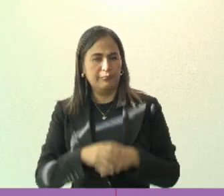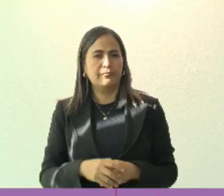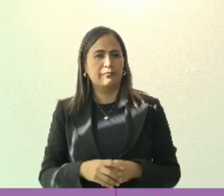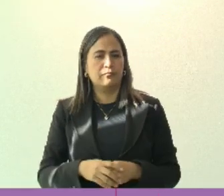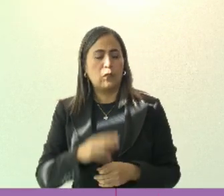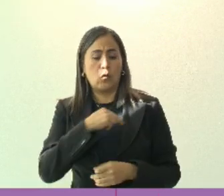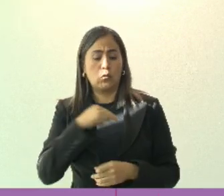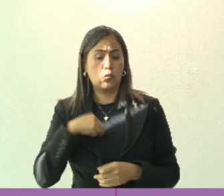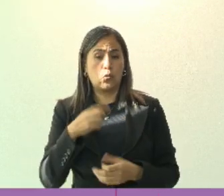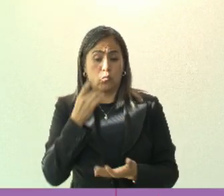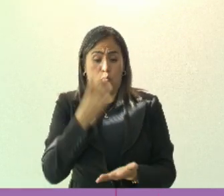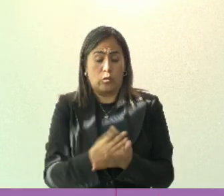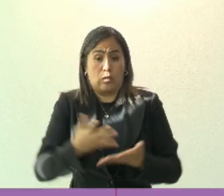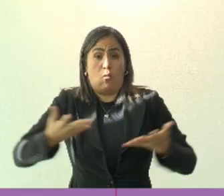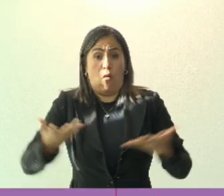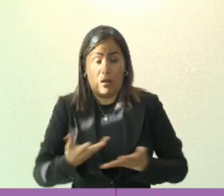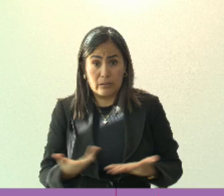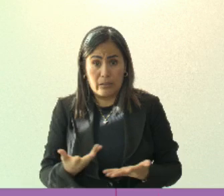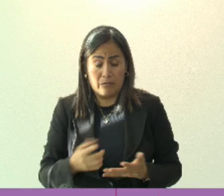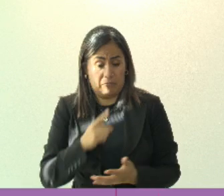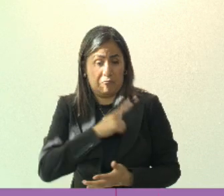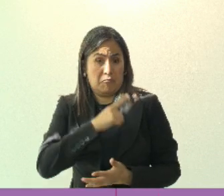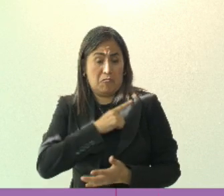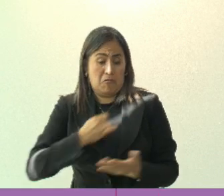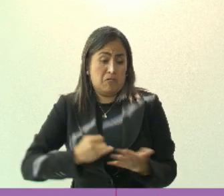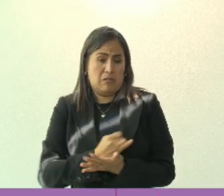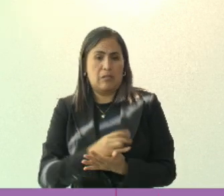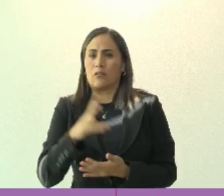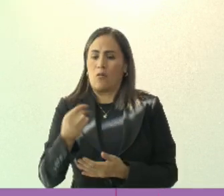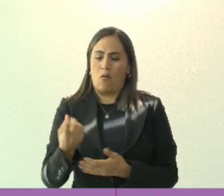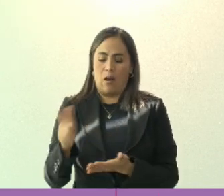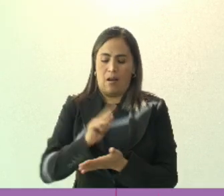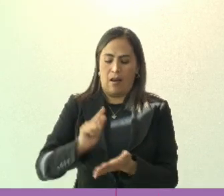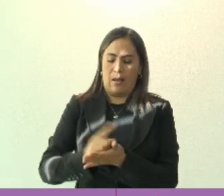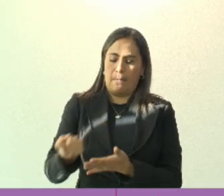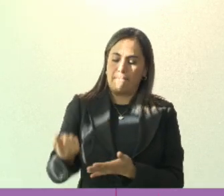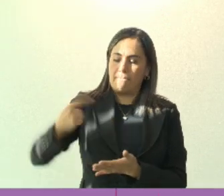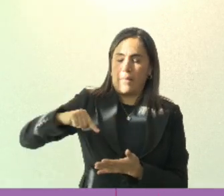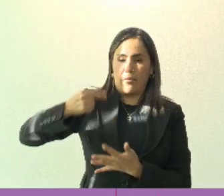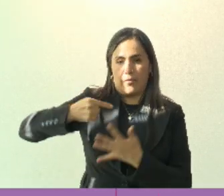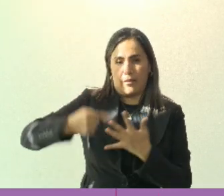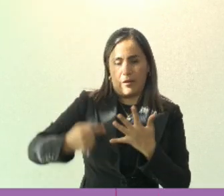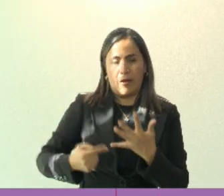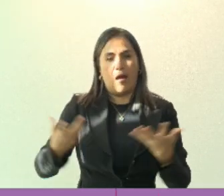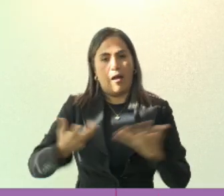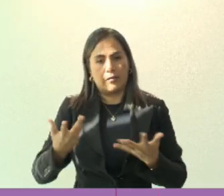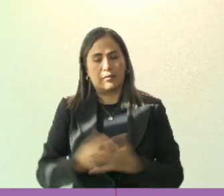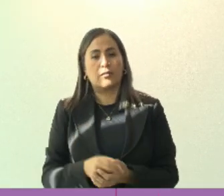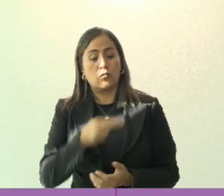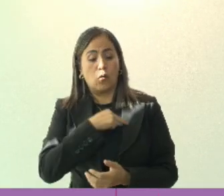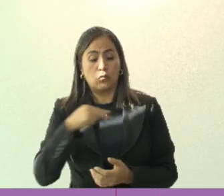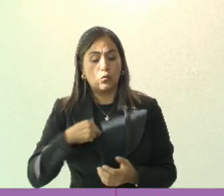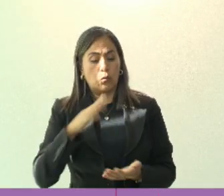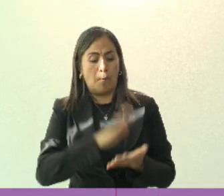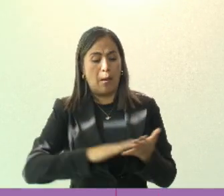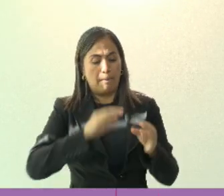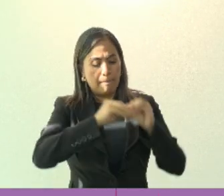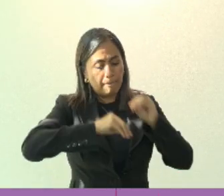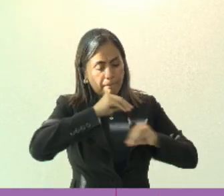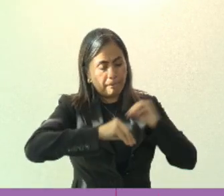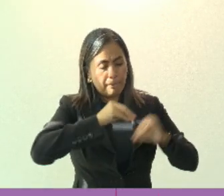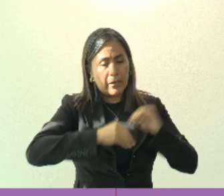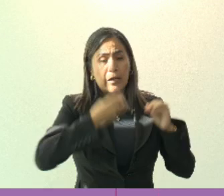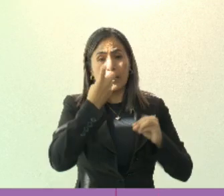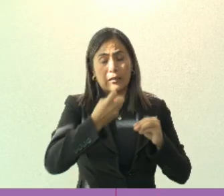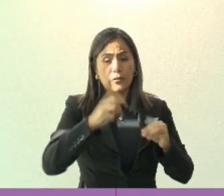queremos hacer, sino lo que nos comanda la ley hacer. De ahí que los documentos que nosotros generamos también tienen que ver con